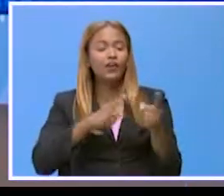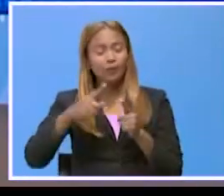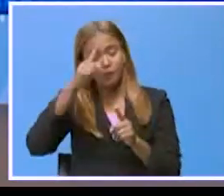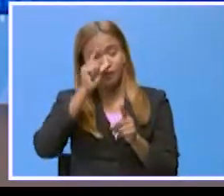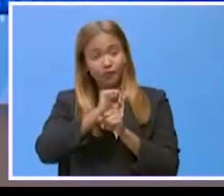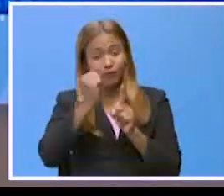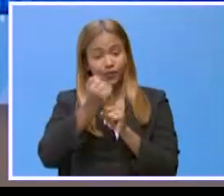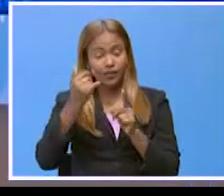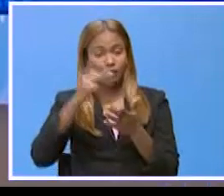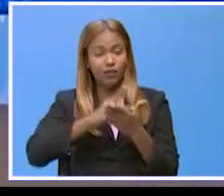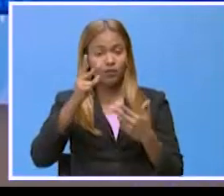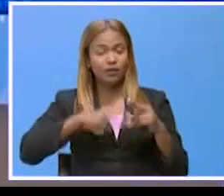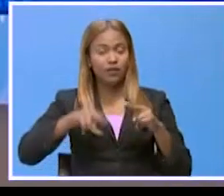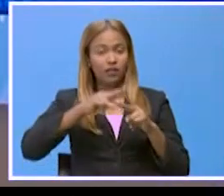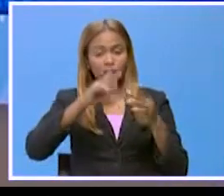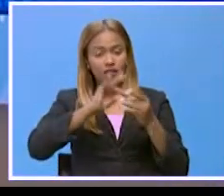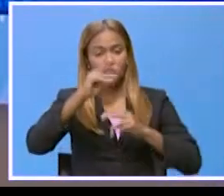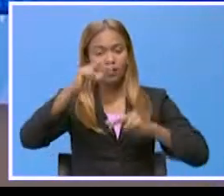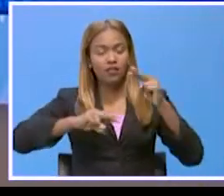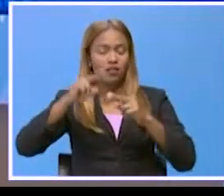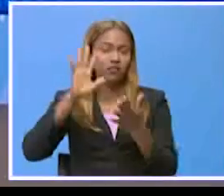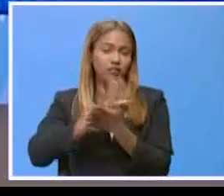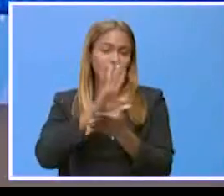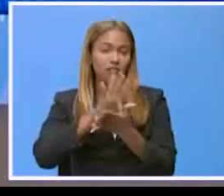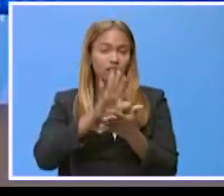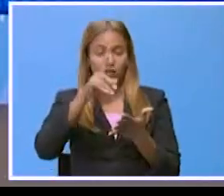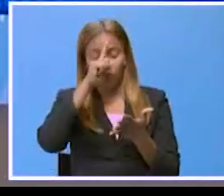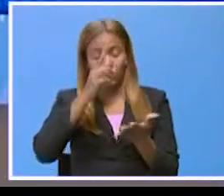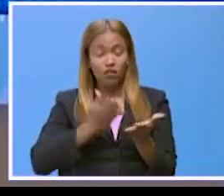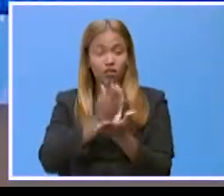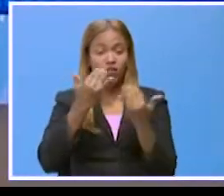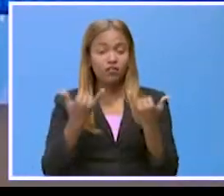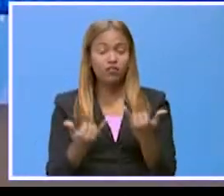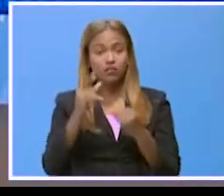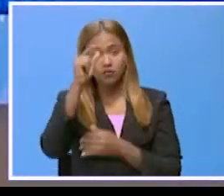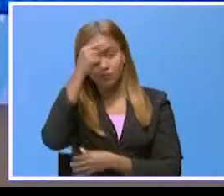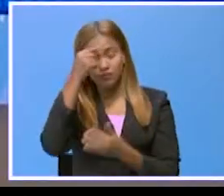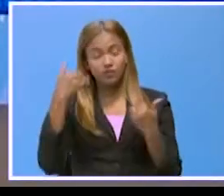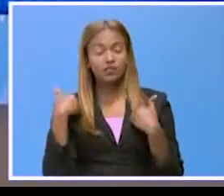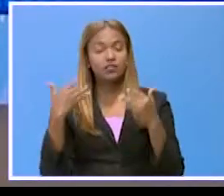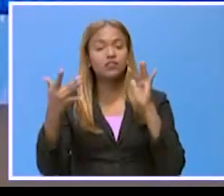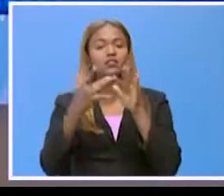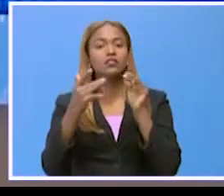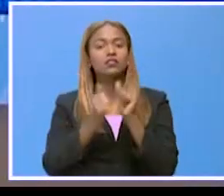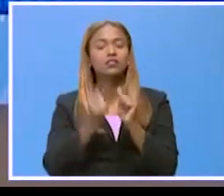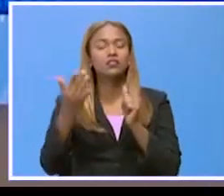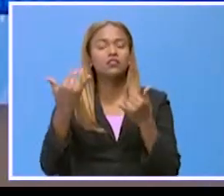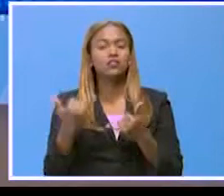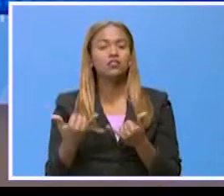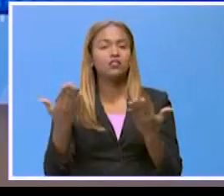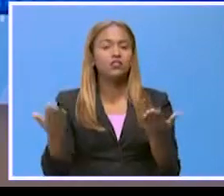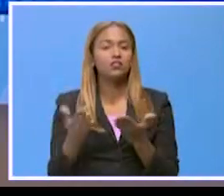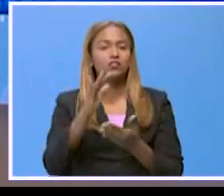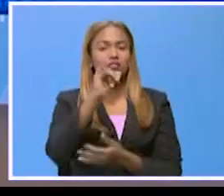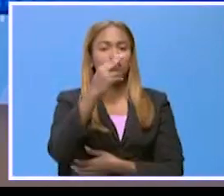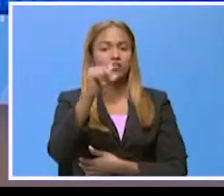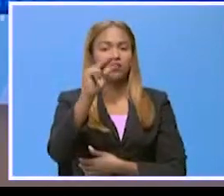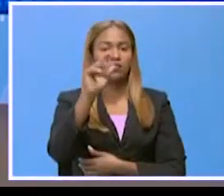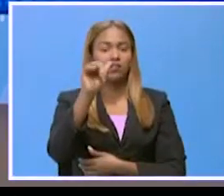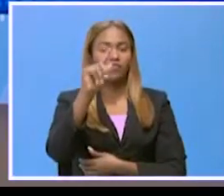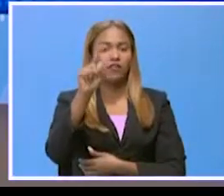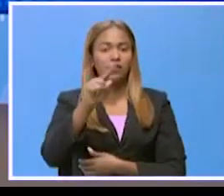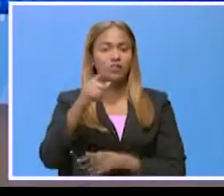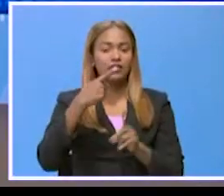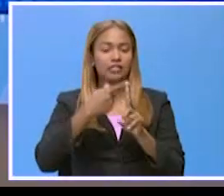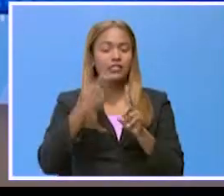situación el programa nacional de edificaciones escolares a la entrada del actual gobierno conectamos en directo con nuestra compañera jone anna vice